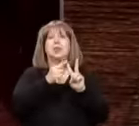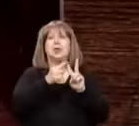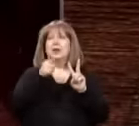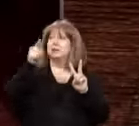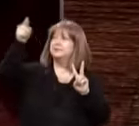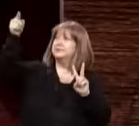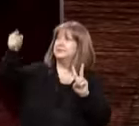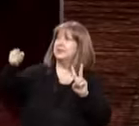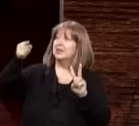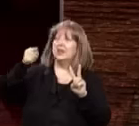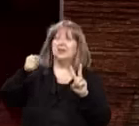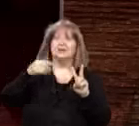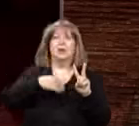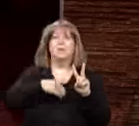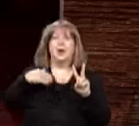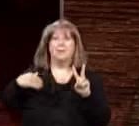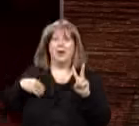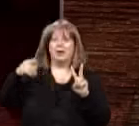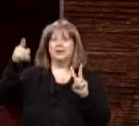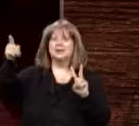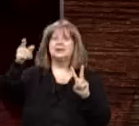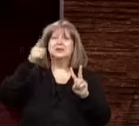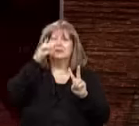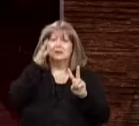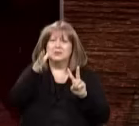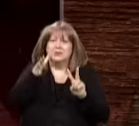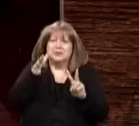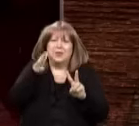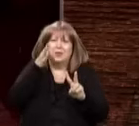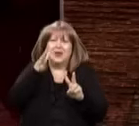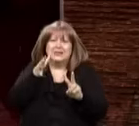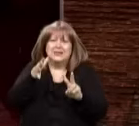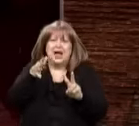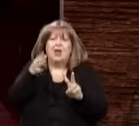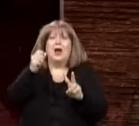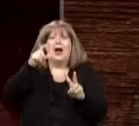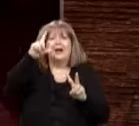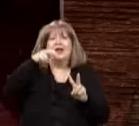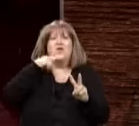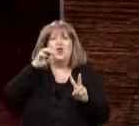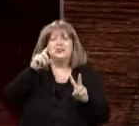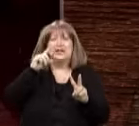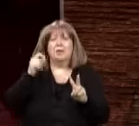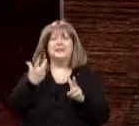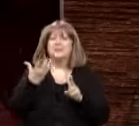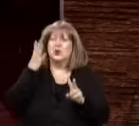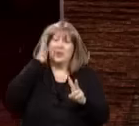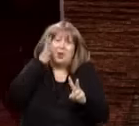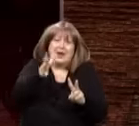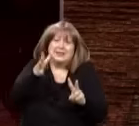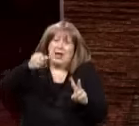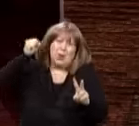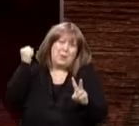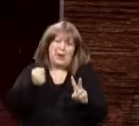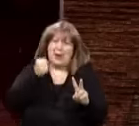autora material del homicidio triplemente calificado por el ensañamiento, por la alevosía y por el vínculo. Uh-huh.